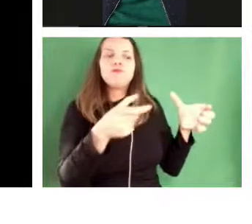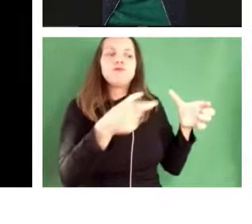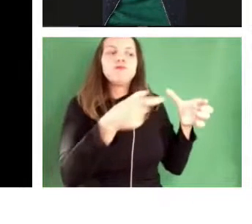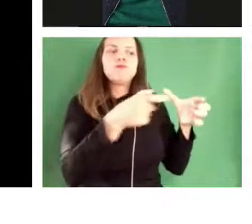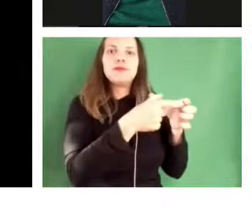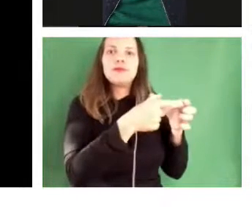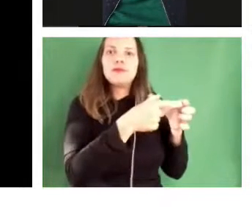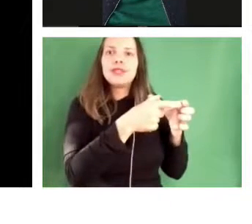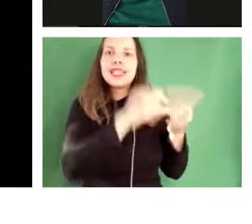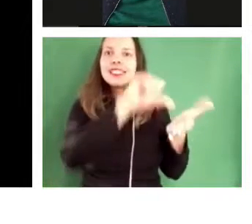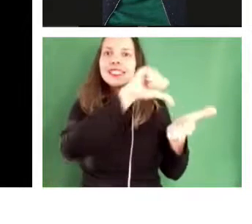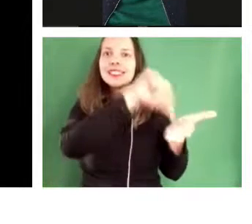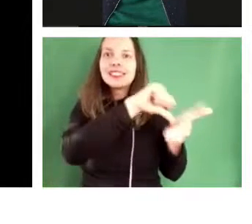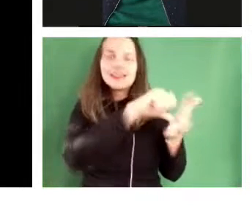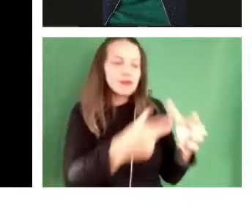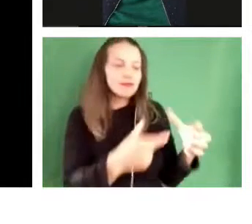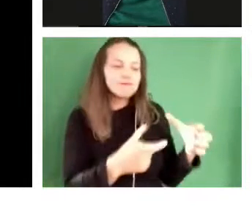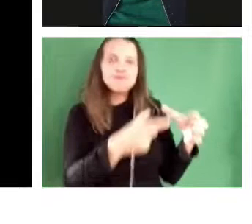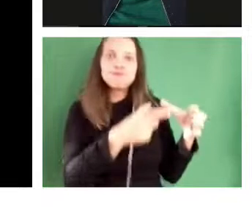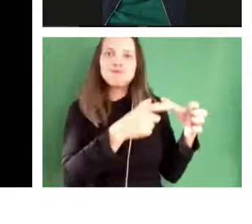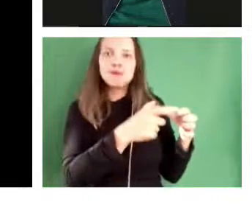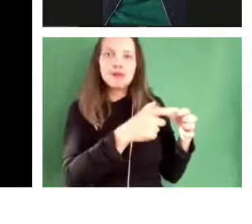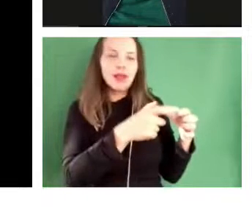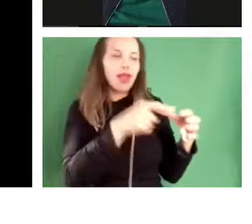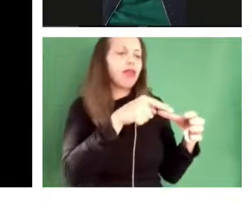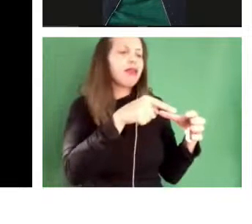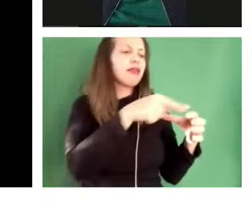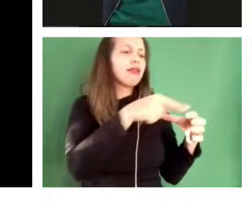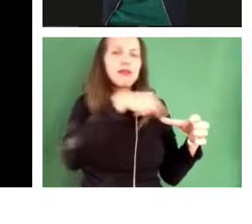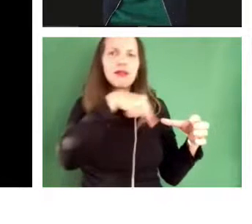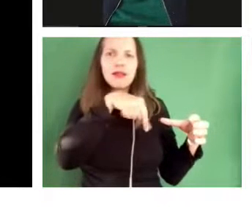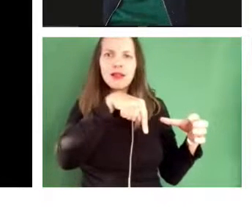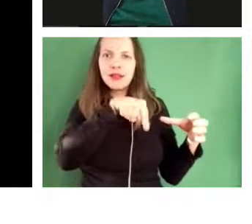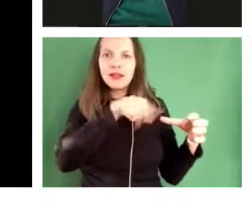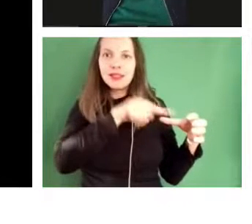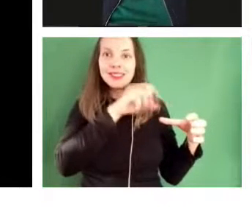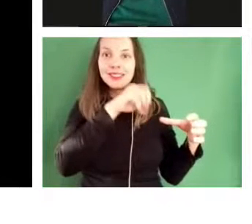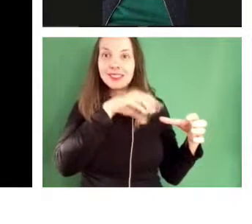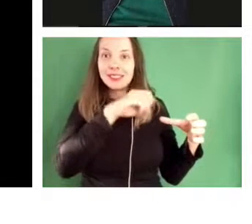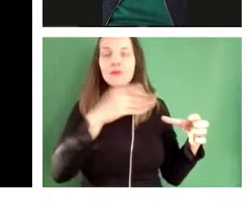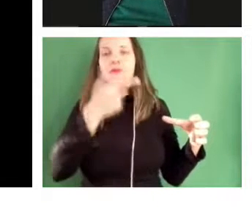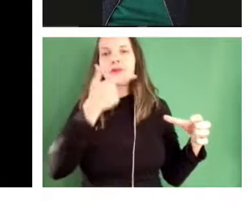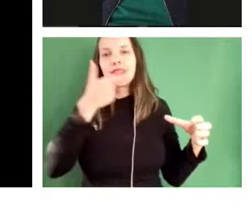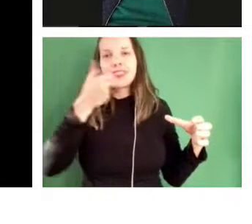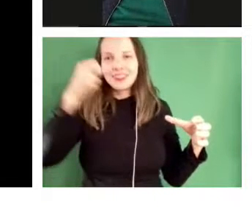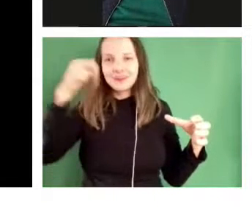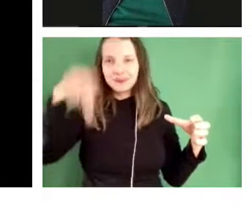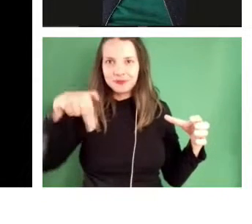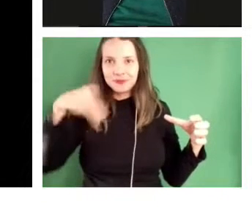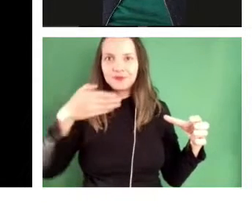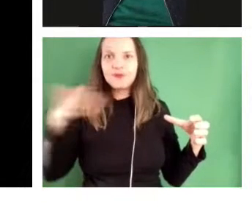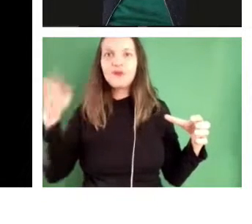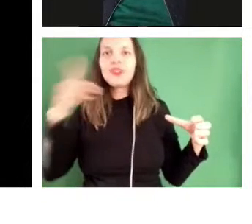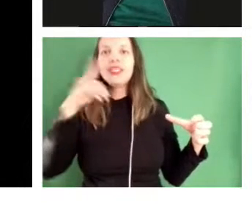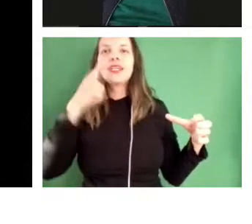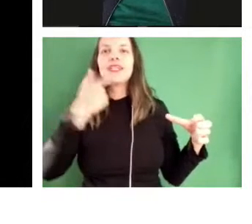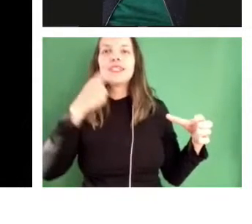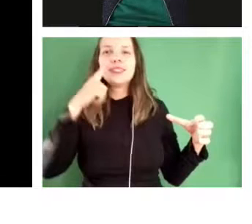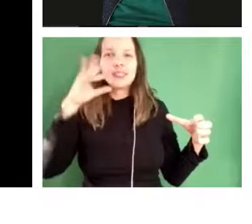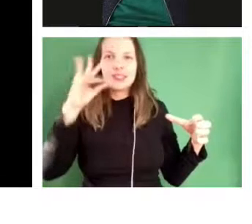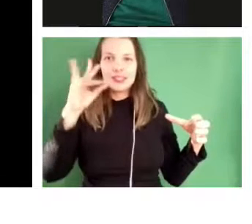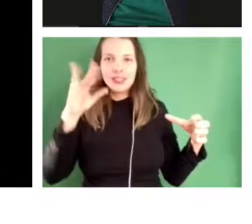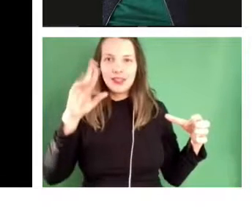¿no? El total de la... nosotros tenemos una cantidad de habitantes